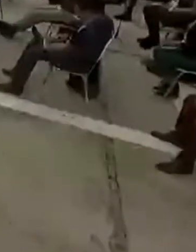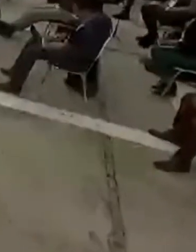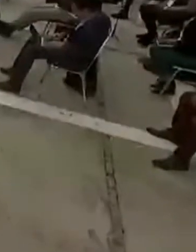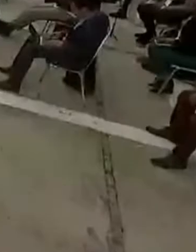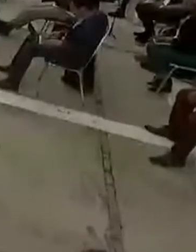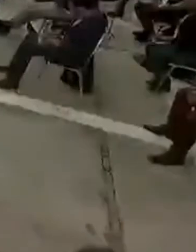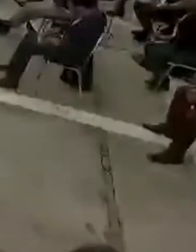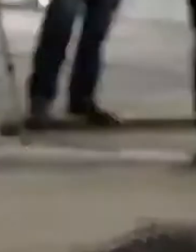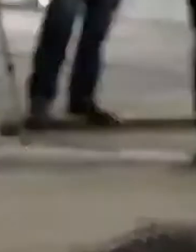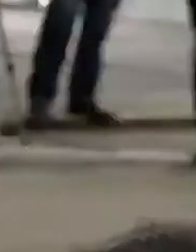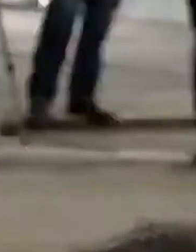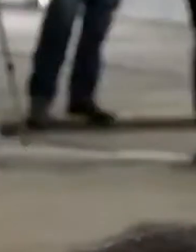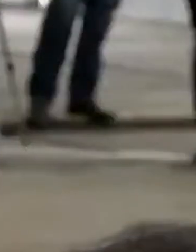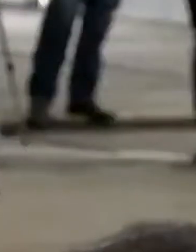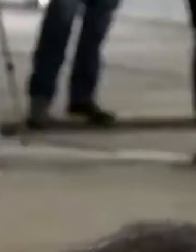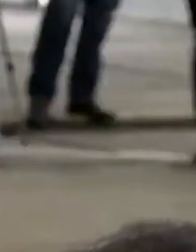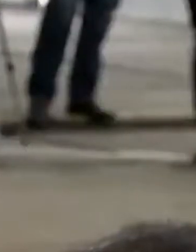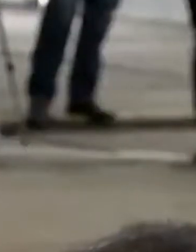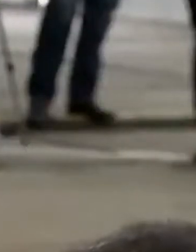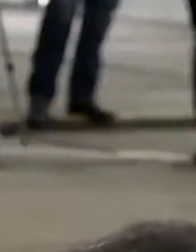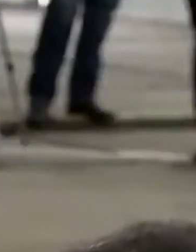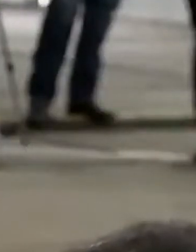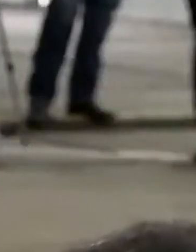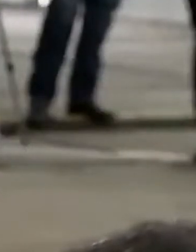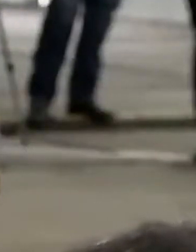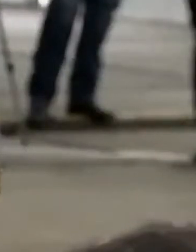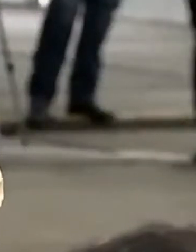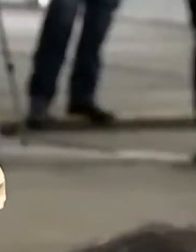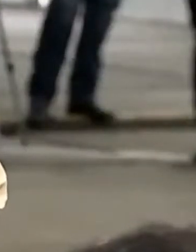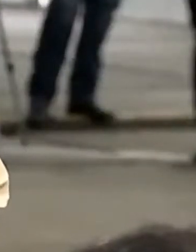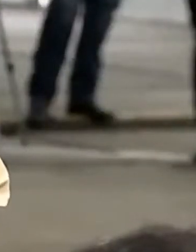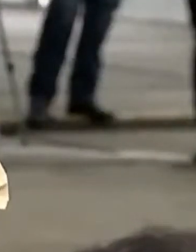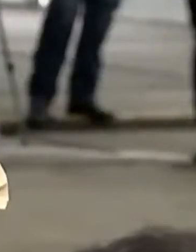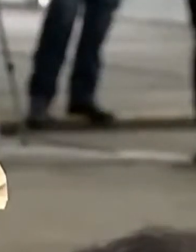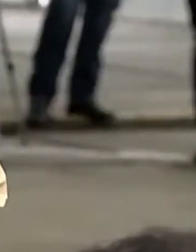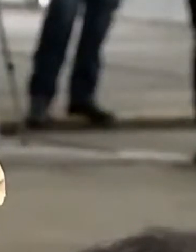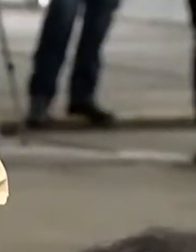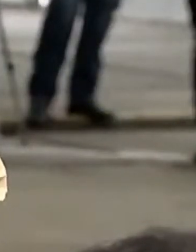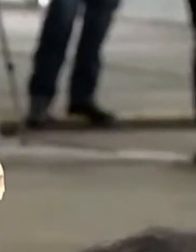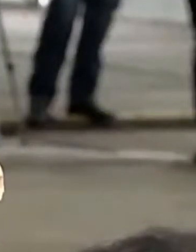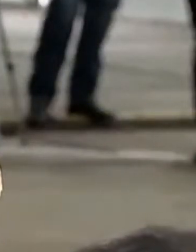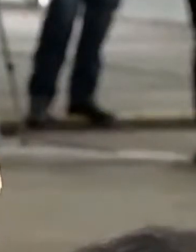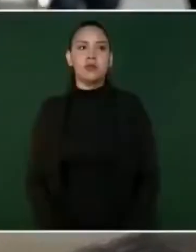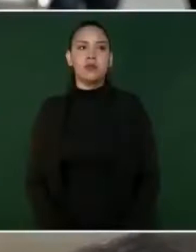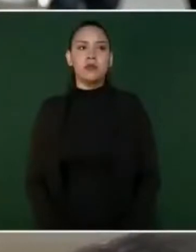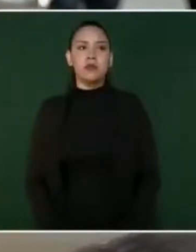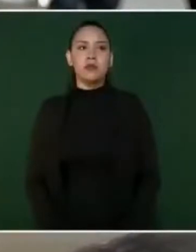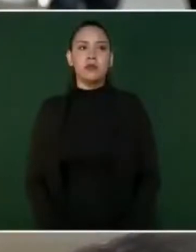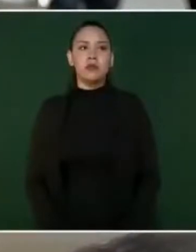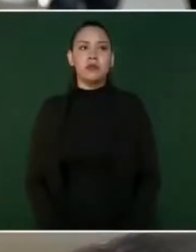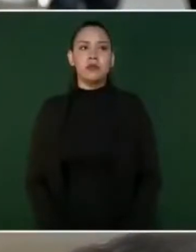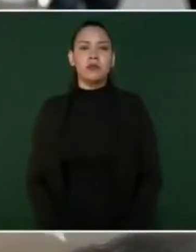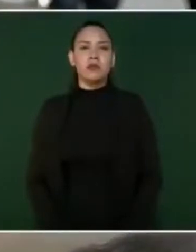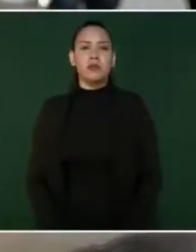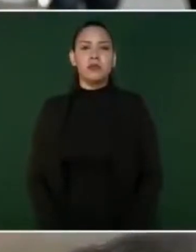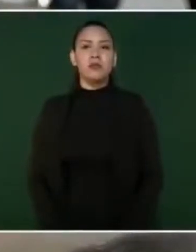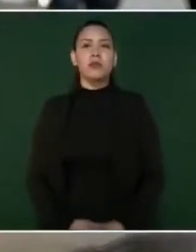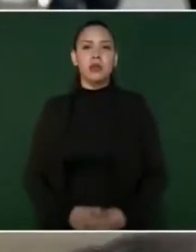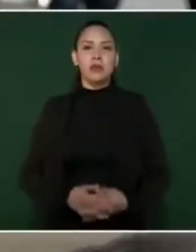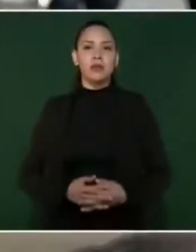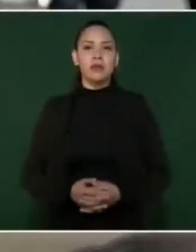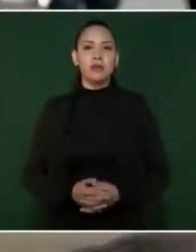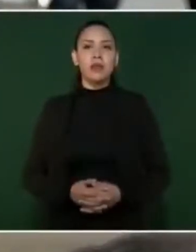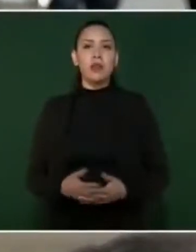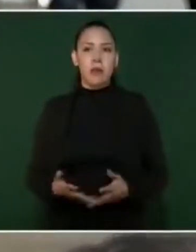limonero tiene 1,000 hectáreas rentadas a los ejidatarios. Entonces no es posible, ellos dicen, que esto esté pasando porque la gente se está quedando sin